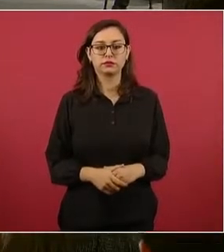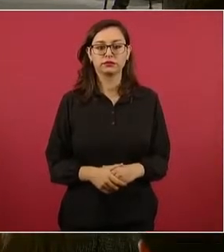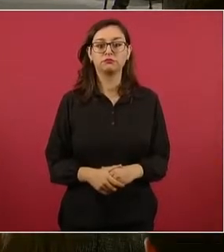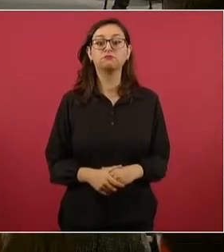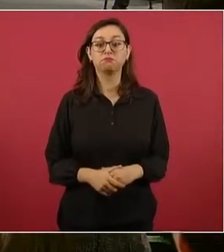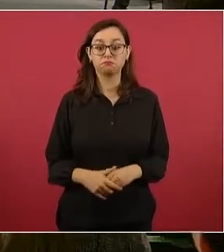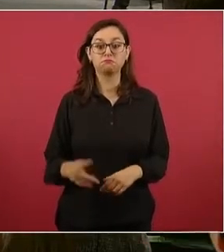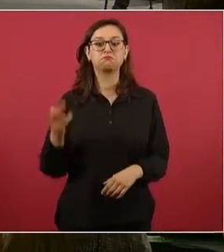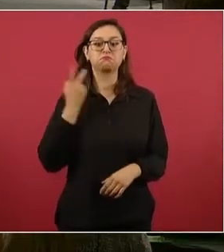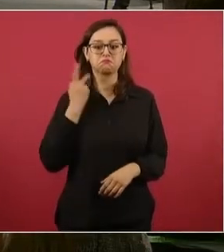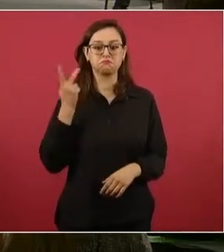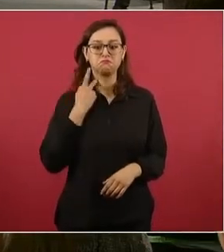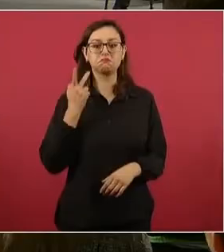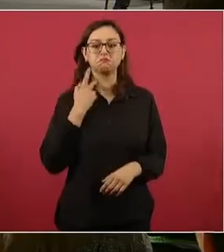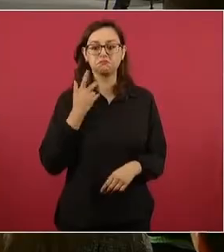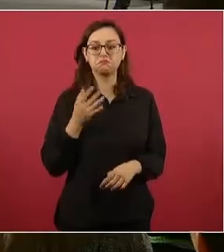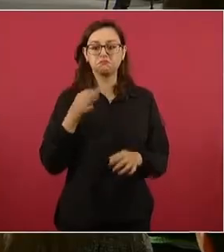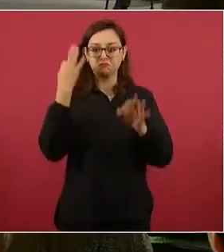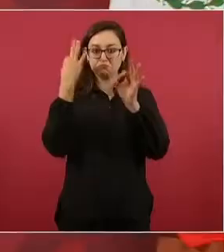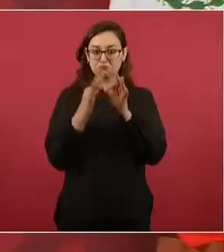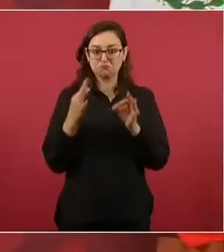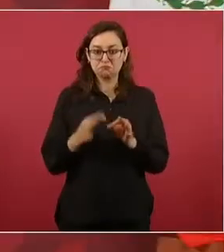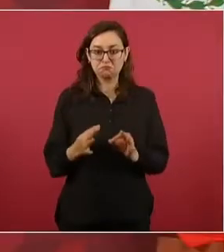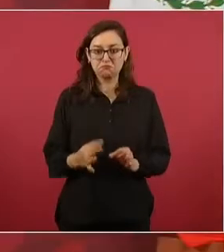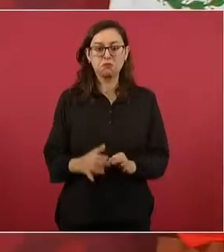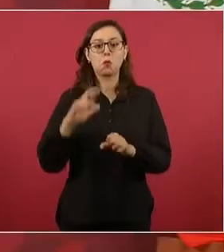muy responsable,